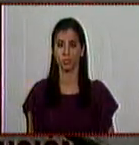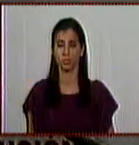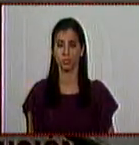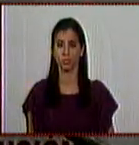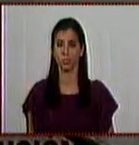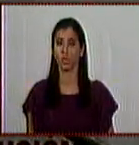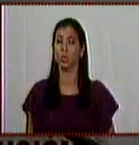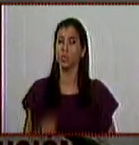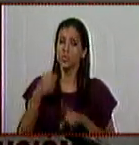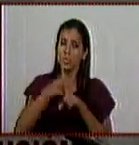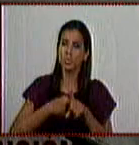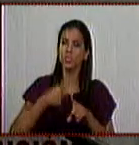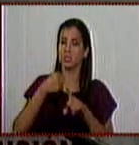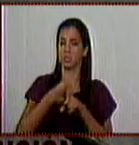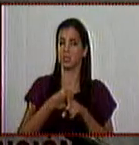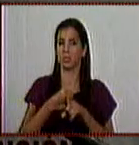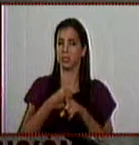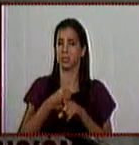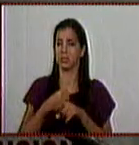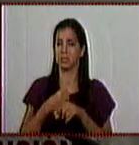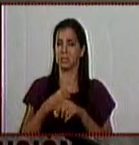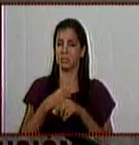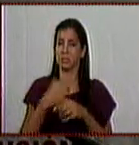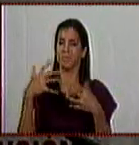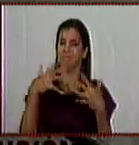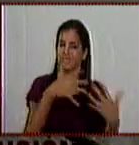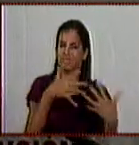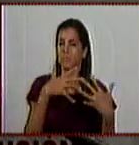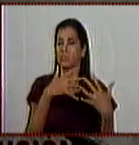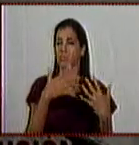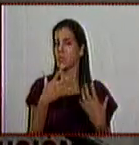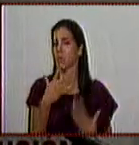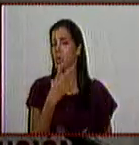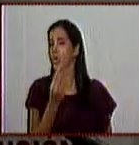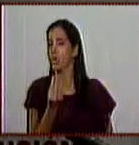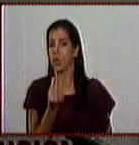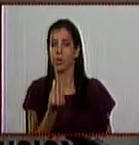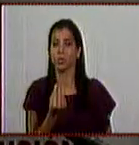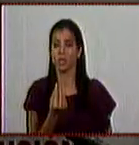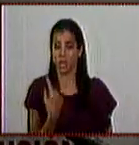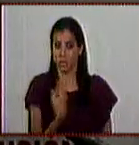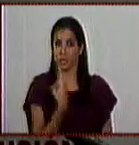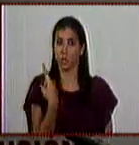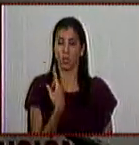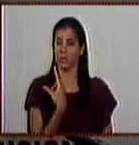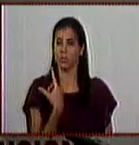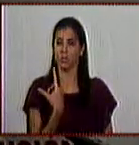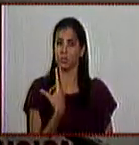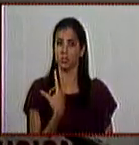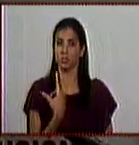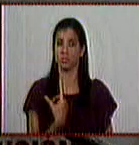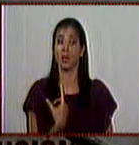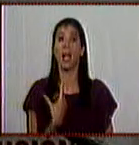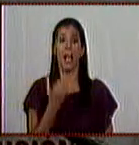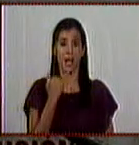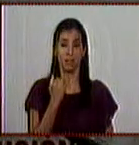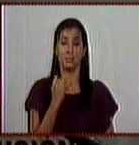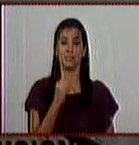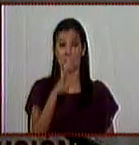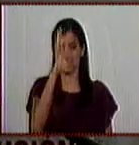esa lucha no está aislada de peligrosas